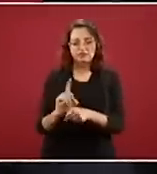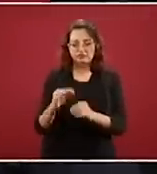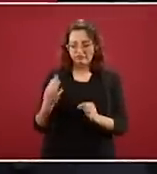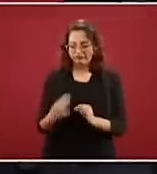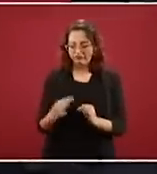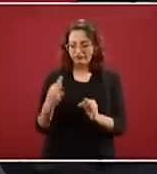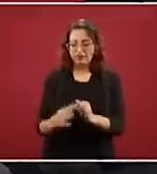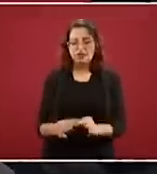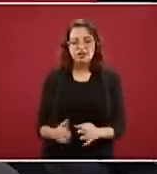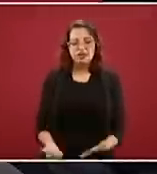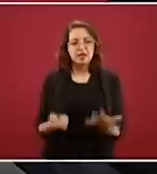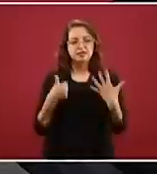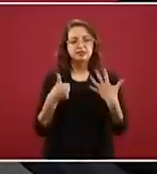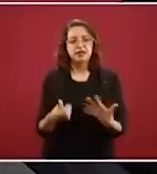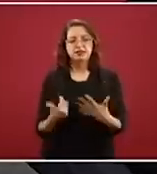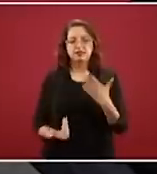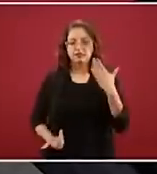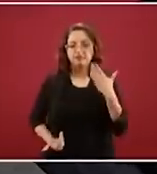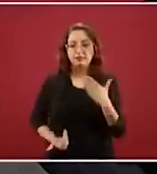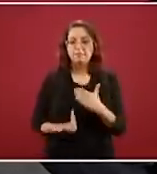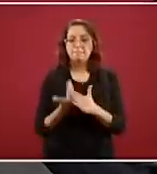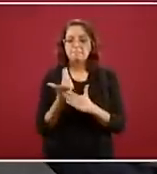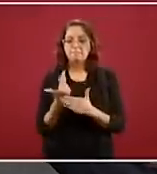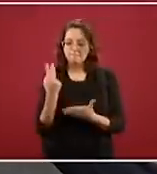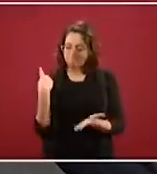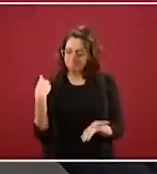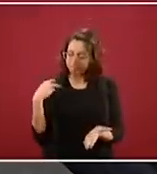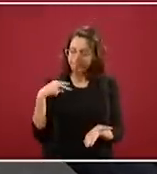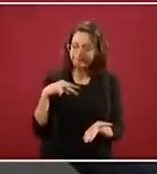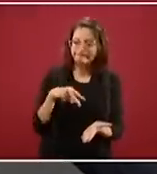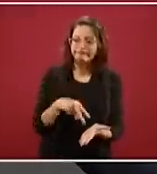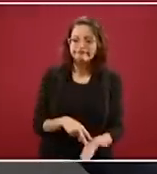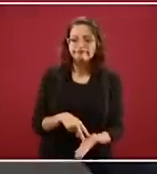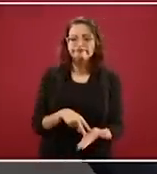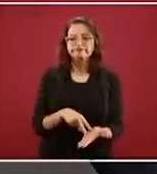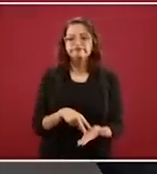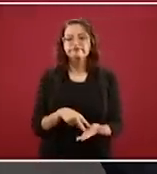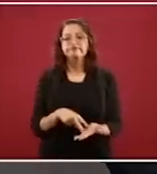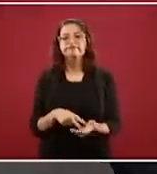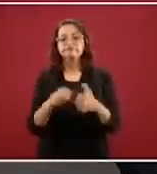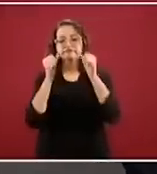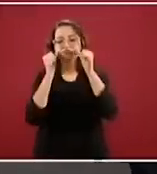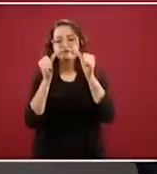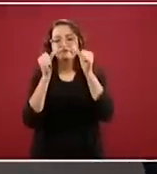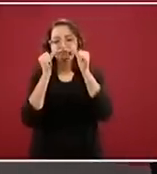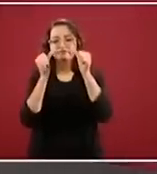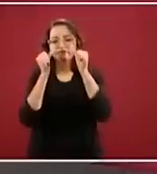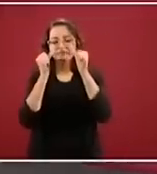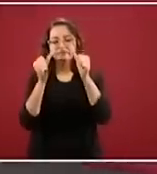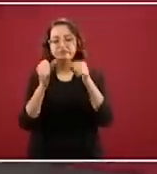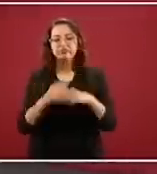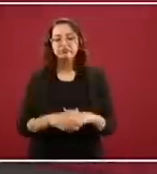desde las 6 de la mañana, está atendiendo este asunto.